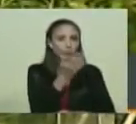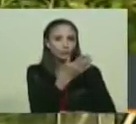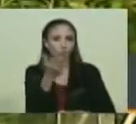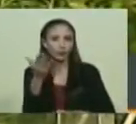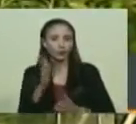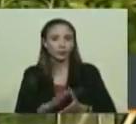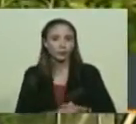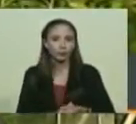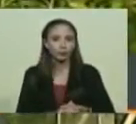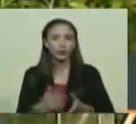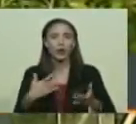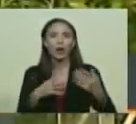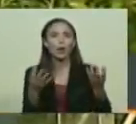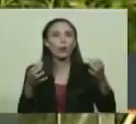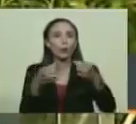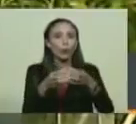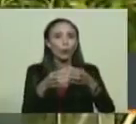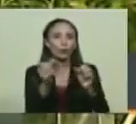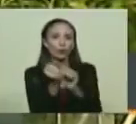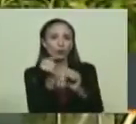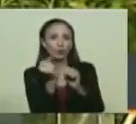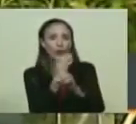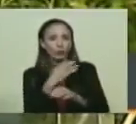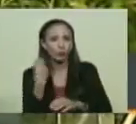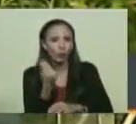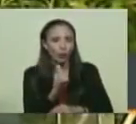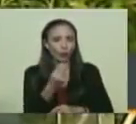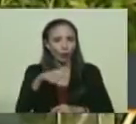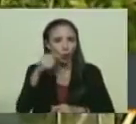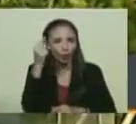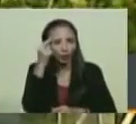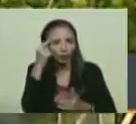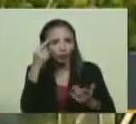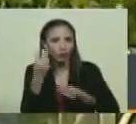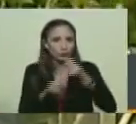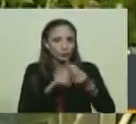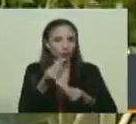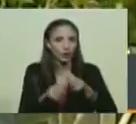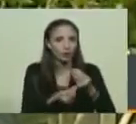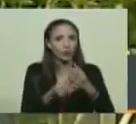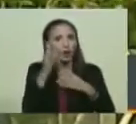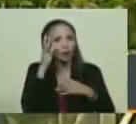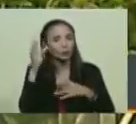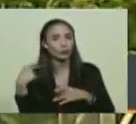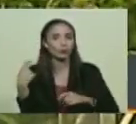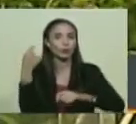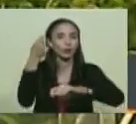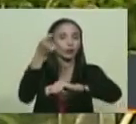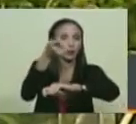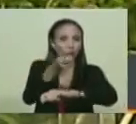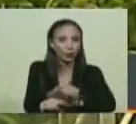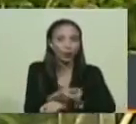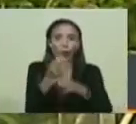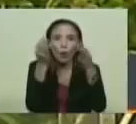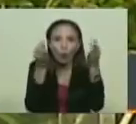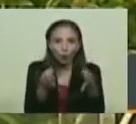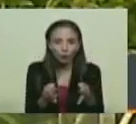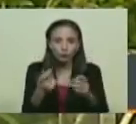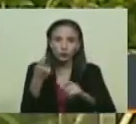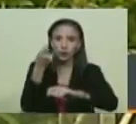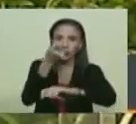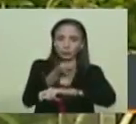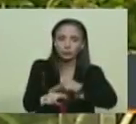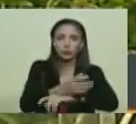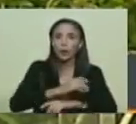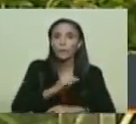ordenó en el Plan Chamba Juvenil, en el día de hoy han hecho realidad su sueño de ser oficiales de la